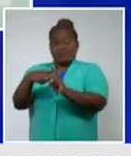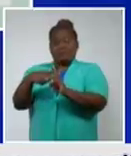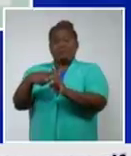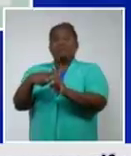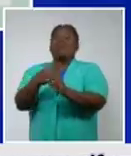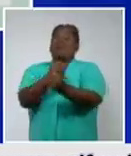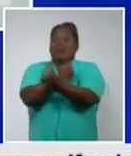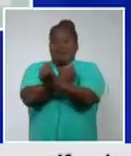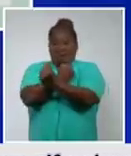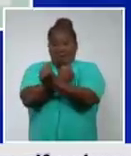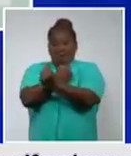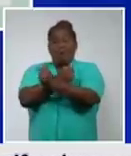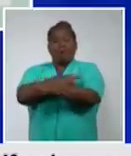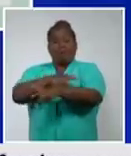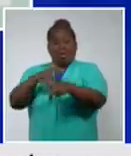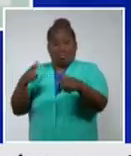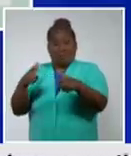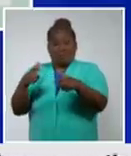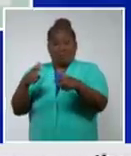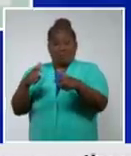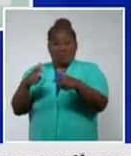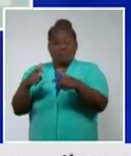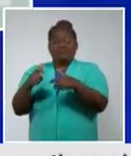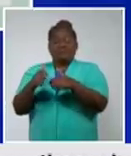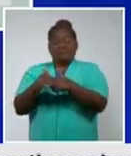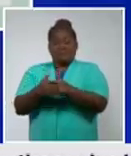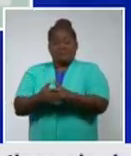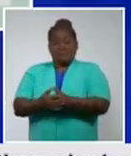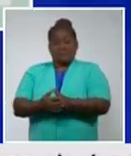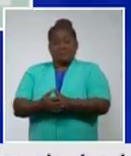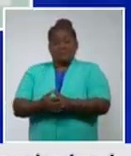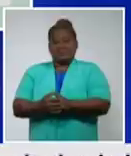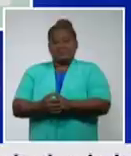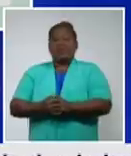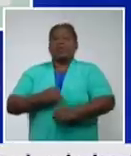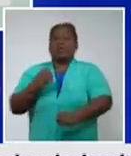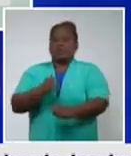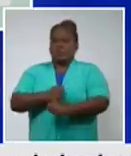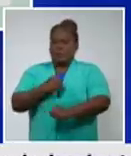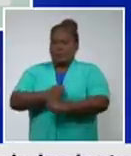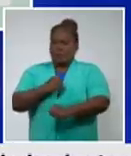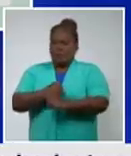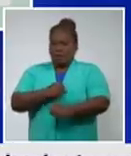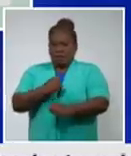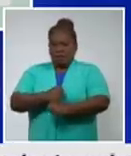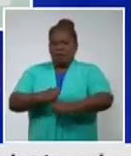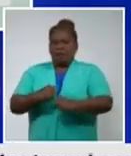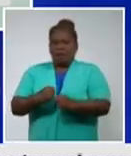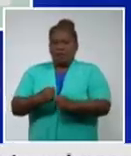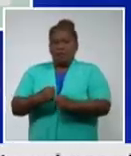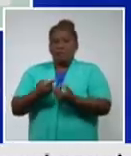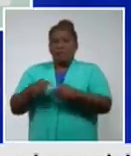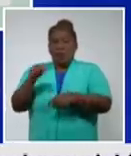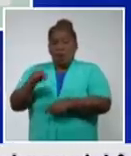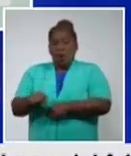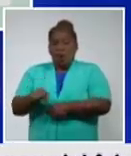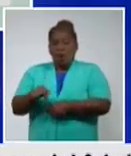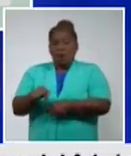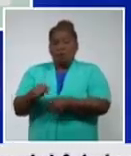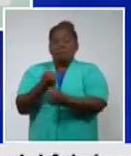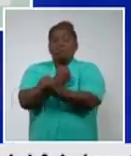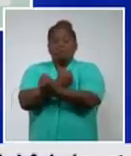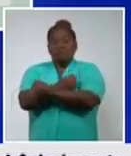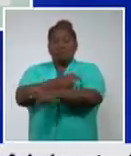quedar por encima de este mes. Se trabaja, pero hoy es muy elevado. Y el número de